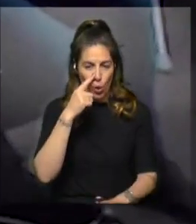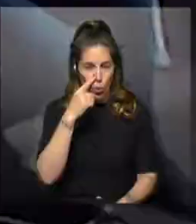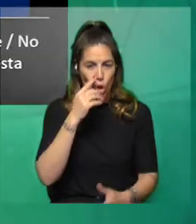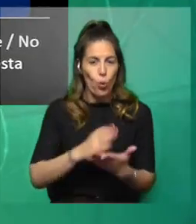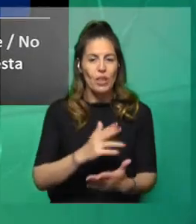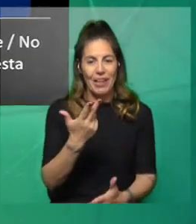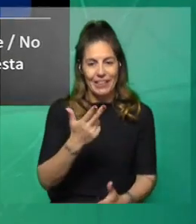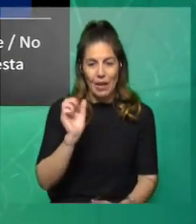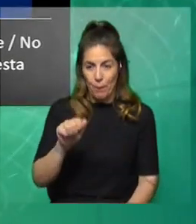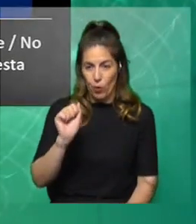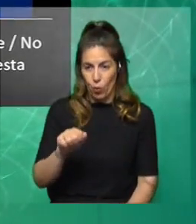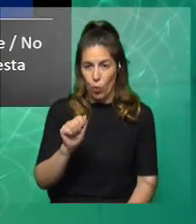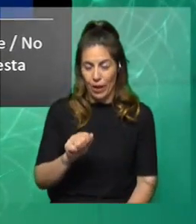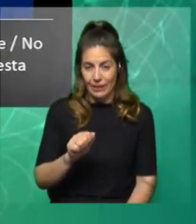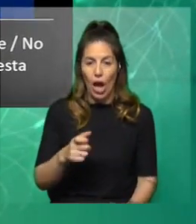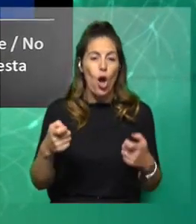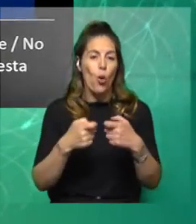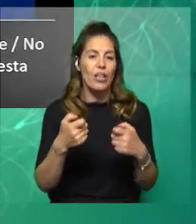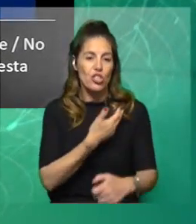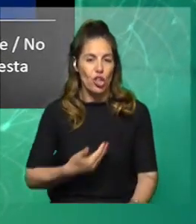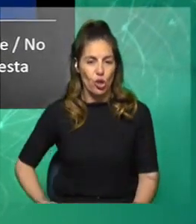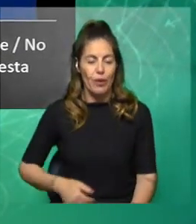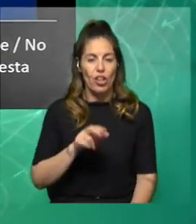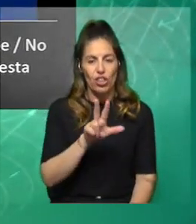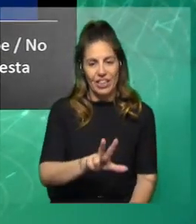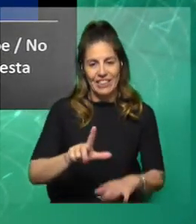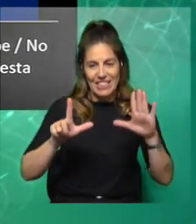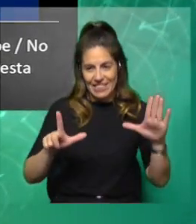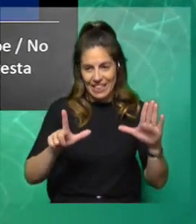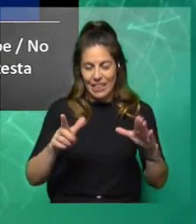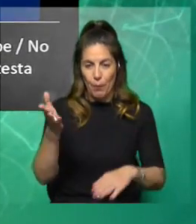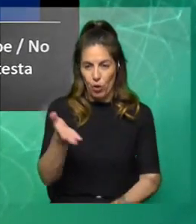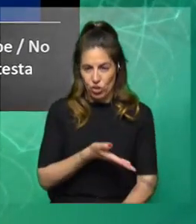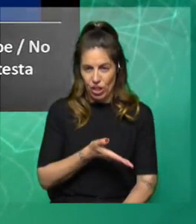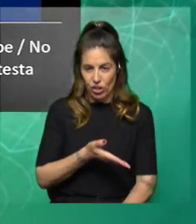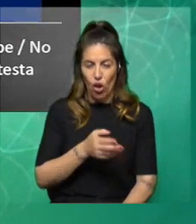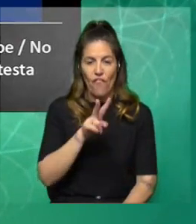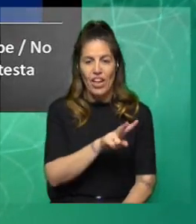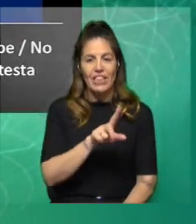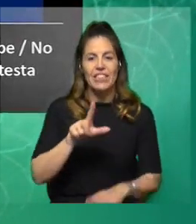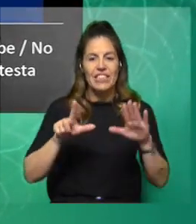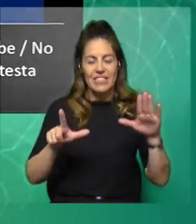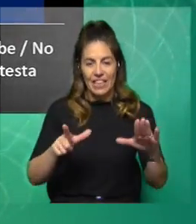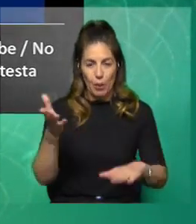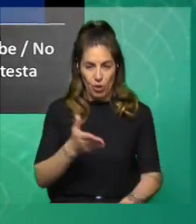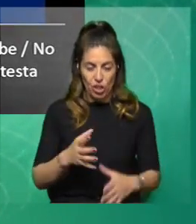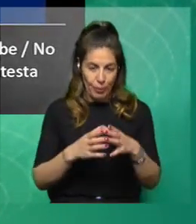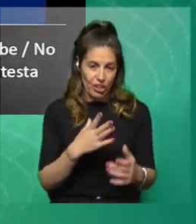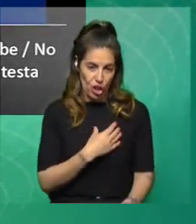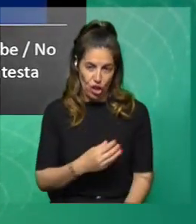Usina. Por su parte, la coalición de gobierno desglosa el 37% de la intención de voto en un 27% para el Partido